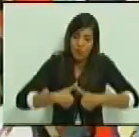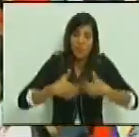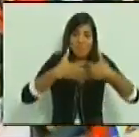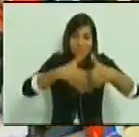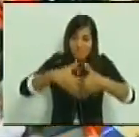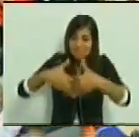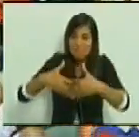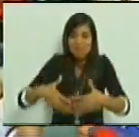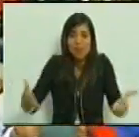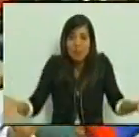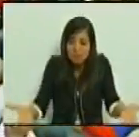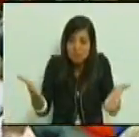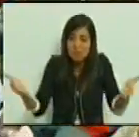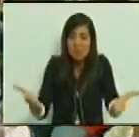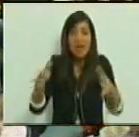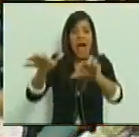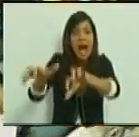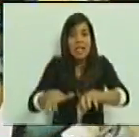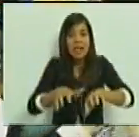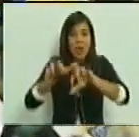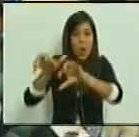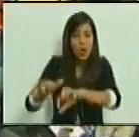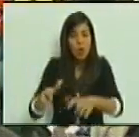todos los actores productivos del país,